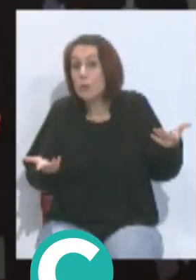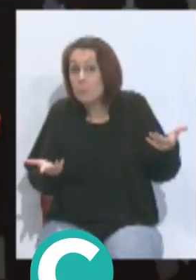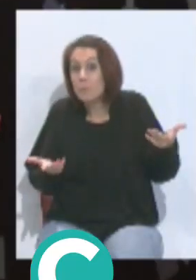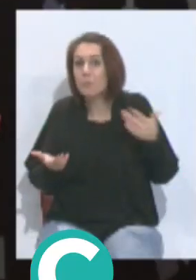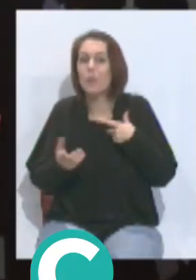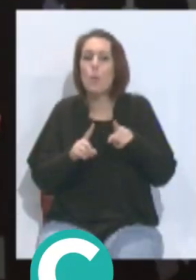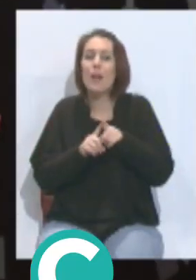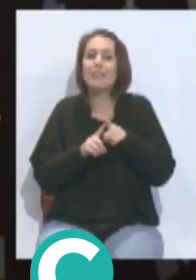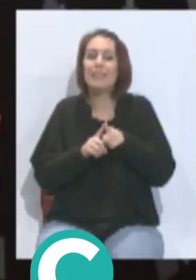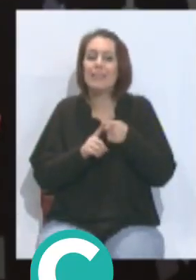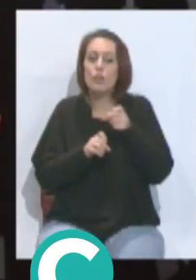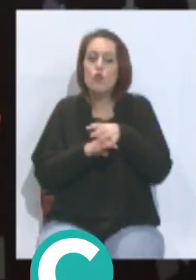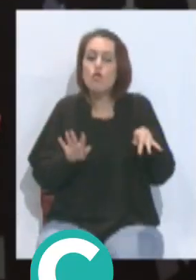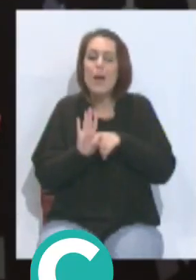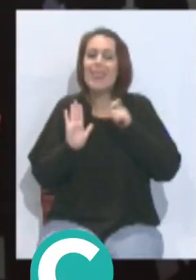¿Con el show Mancero?